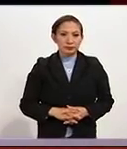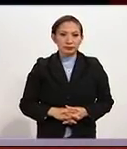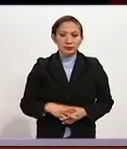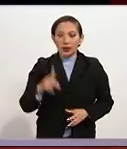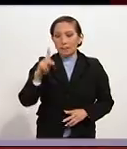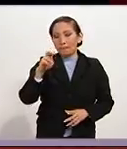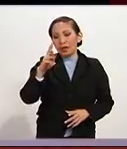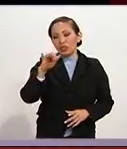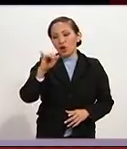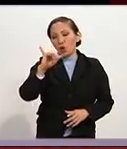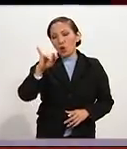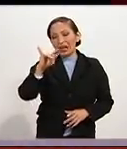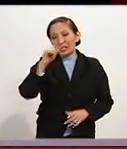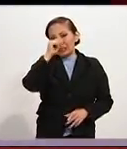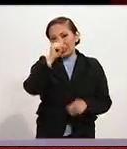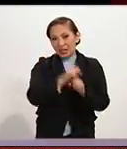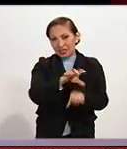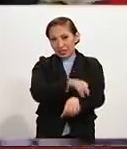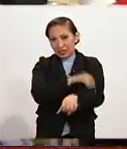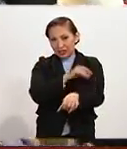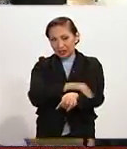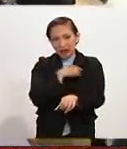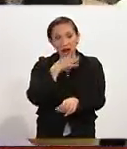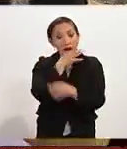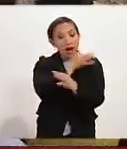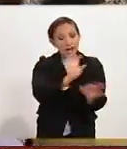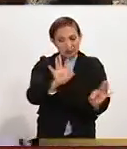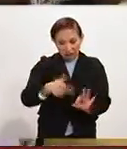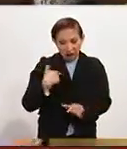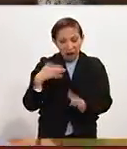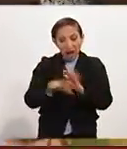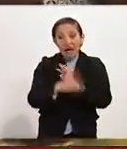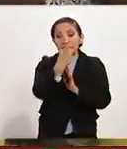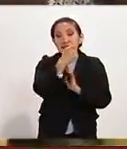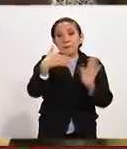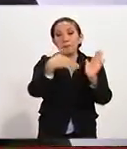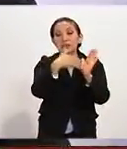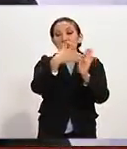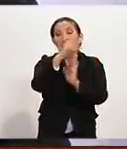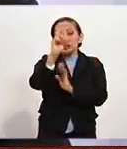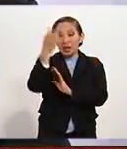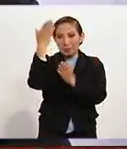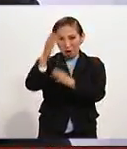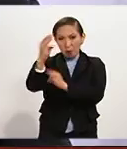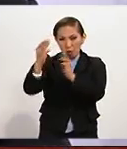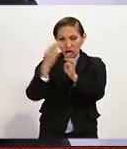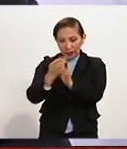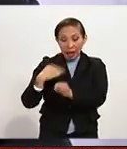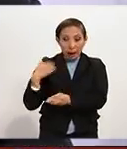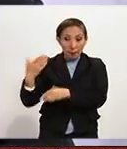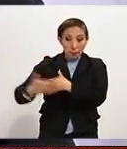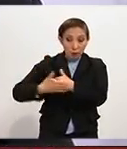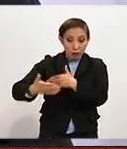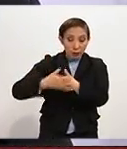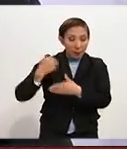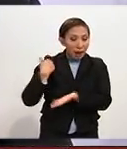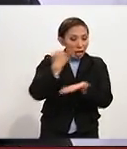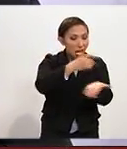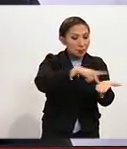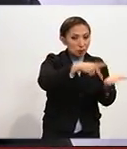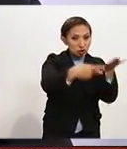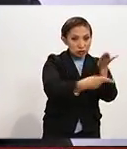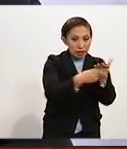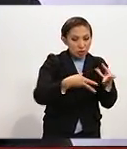Pedro Joaquín Cotwell, secretario de Energía, anunció que está en proceso un fondo de 100 millones de dólares del Banco Mundial para invertirlos en proyectos